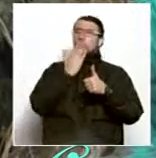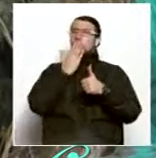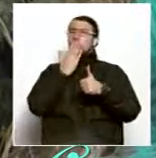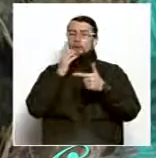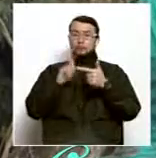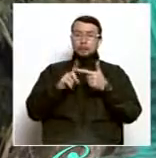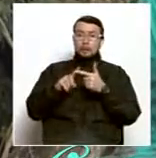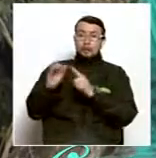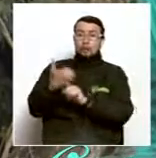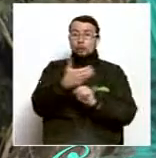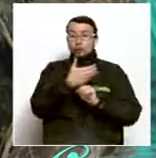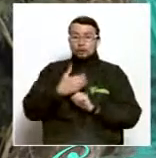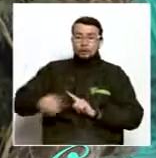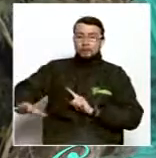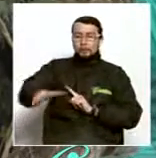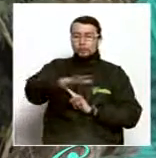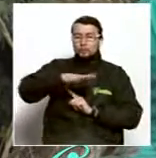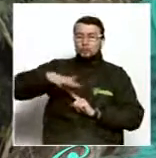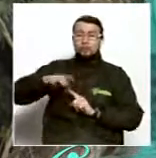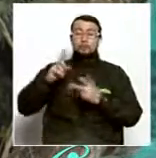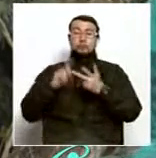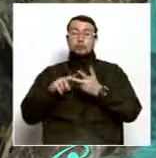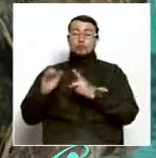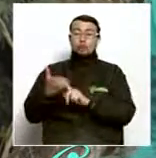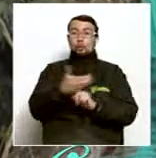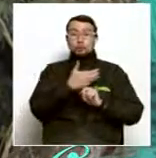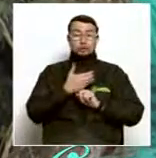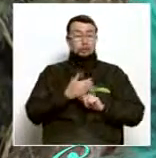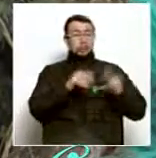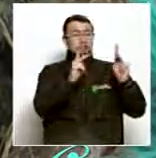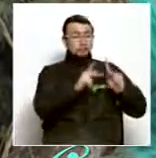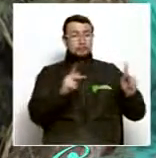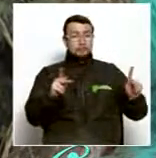protección a la naturaleza, protección a los seres humanos,